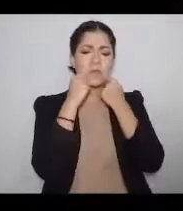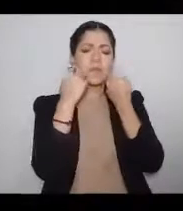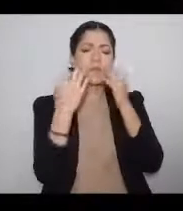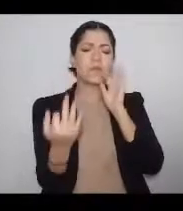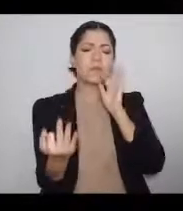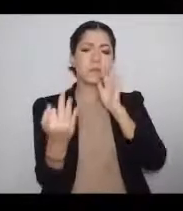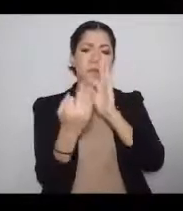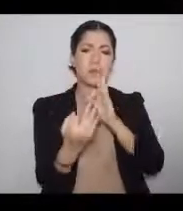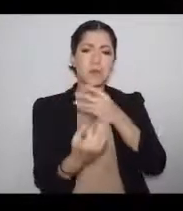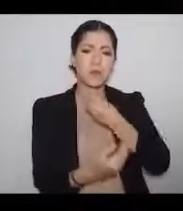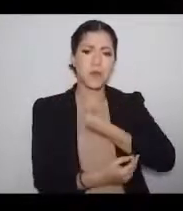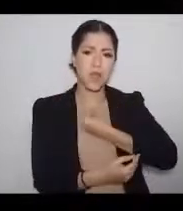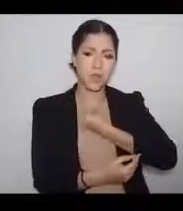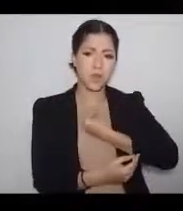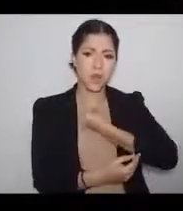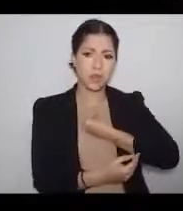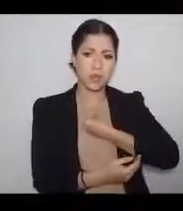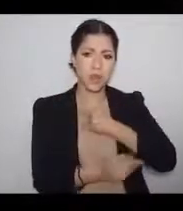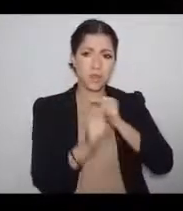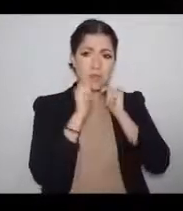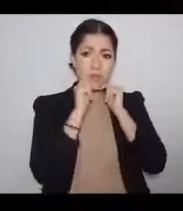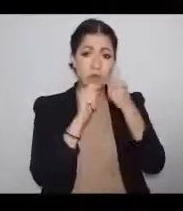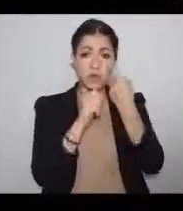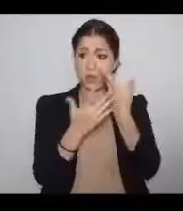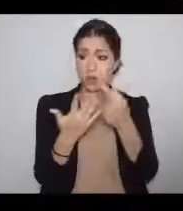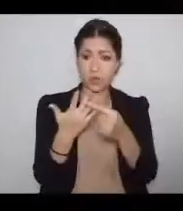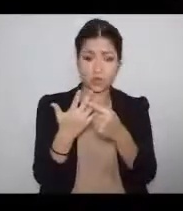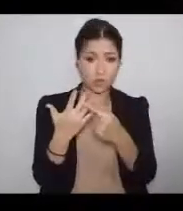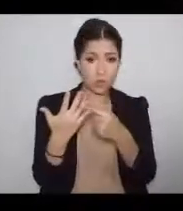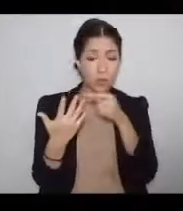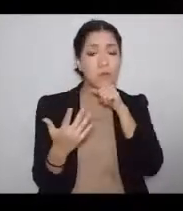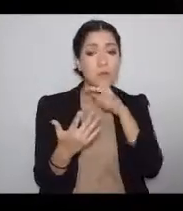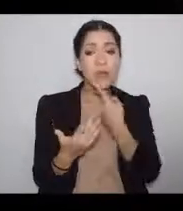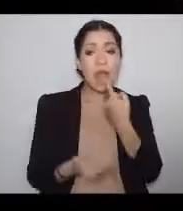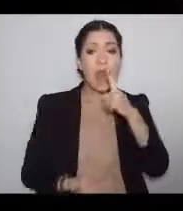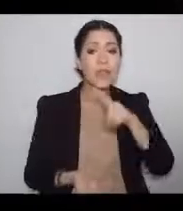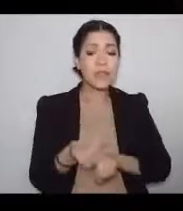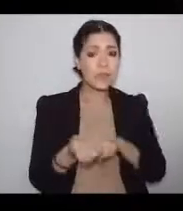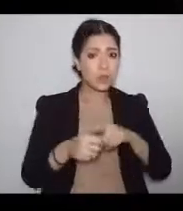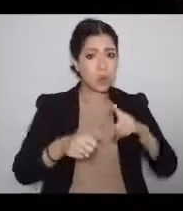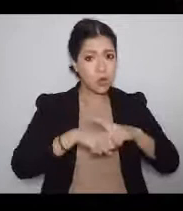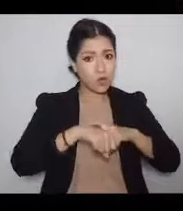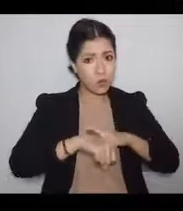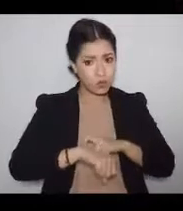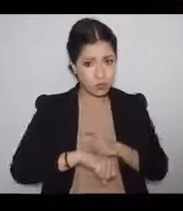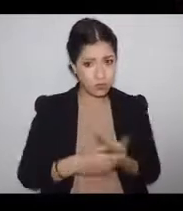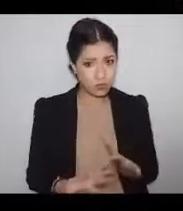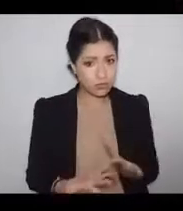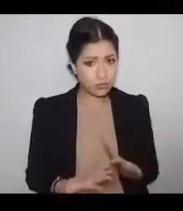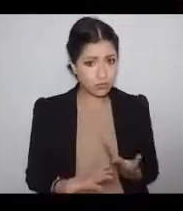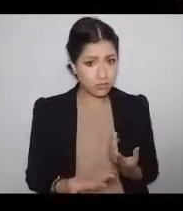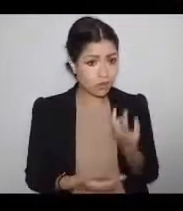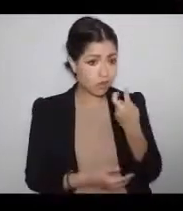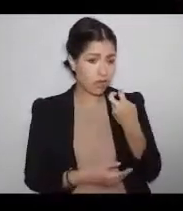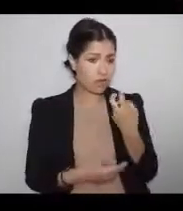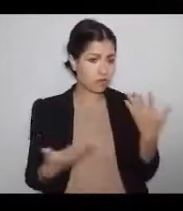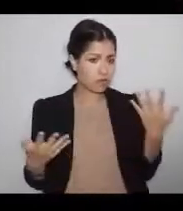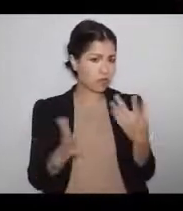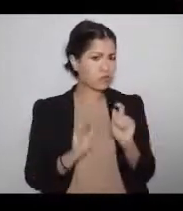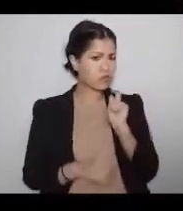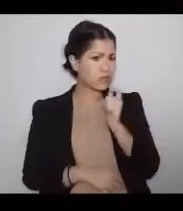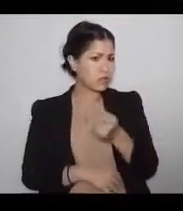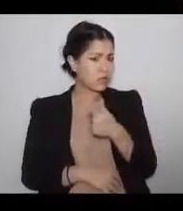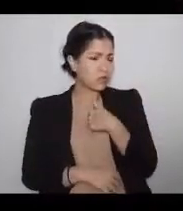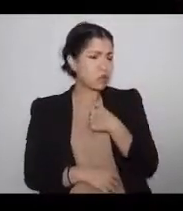gusano vivió en tu dedo. ¿No es esa la prueba de que soy espléndido?